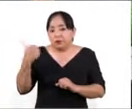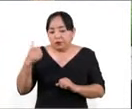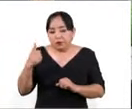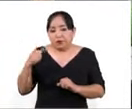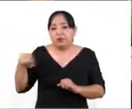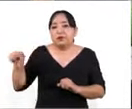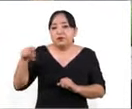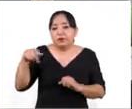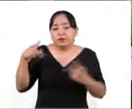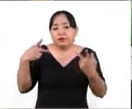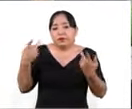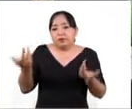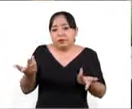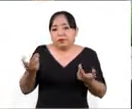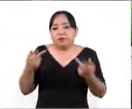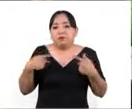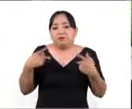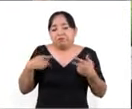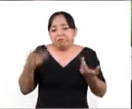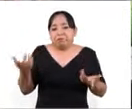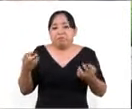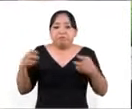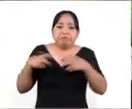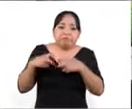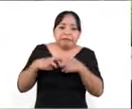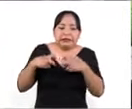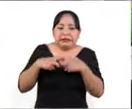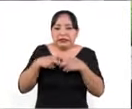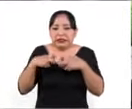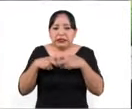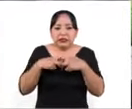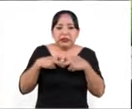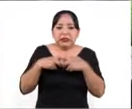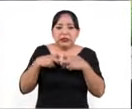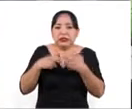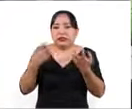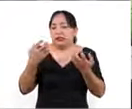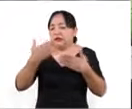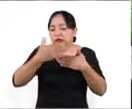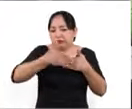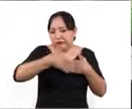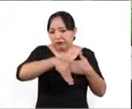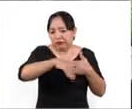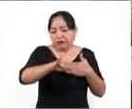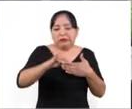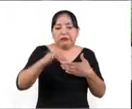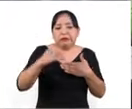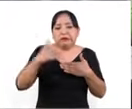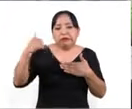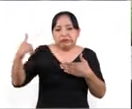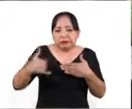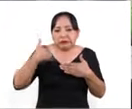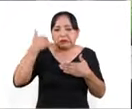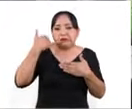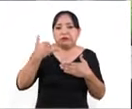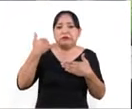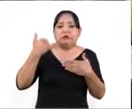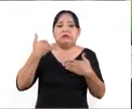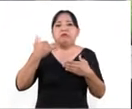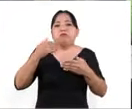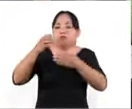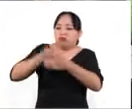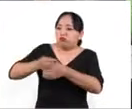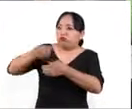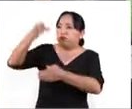común es crisis nerviosa con 43, y después vienen una serie de muy pequeños, caída de